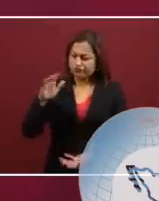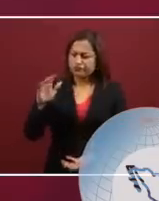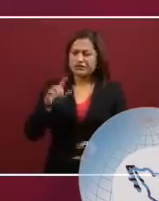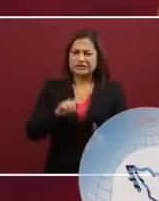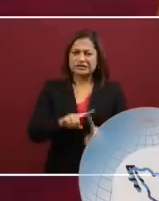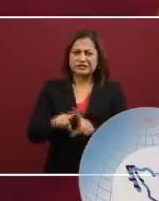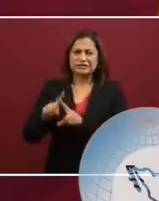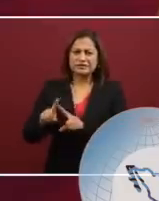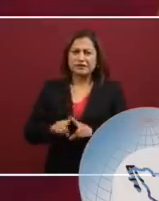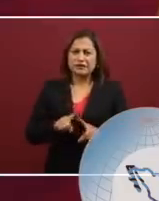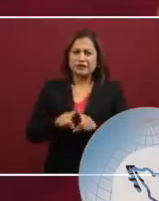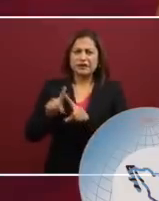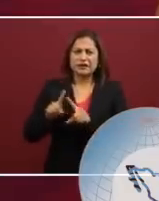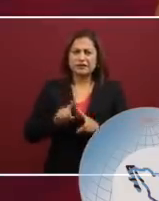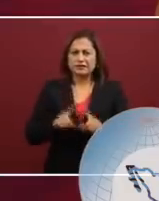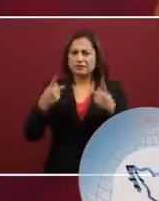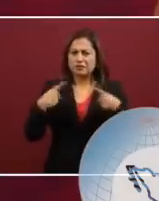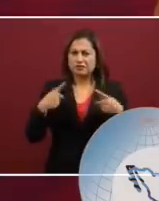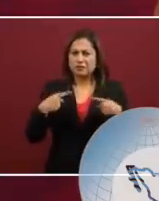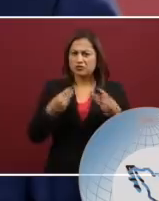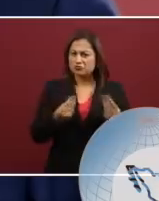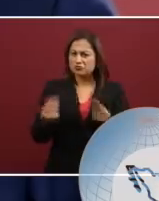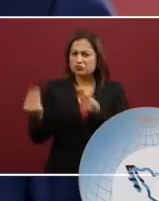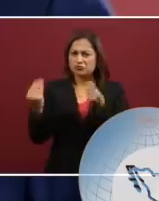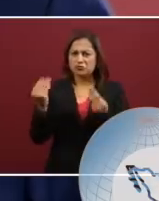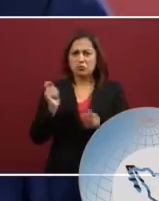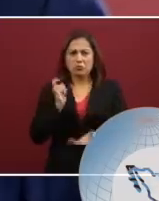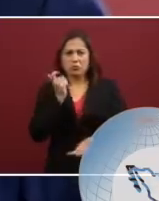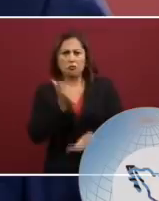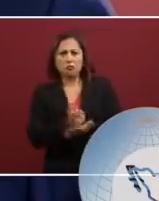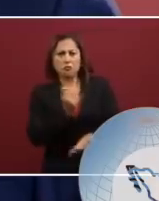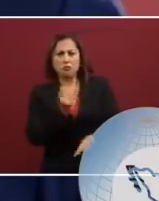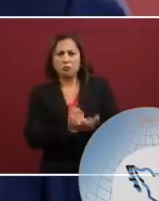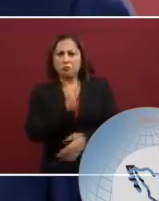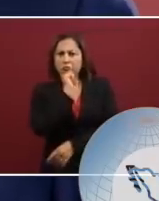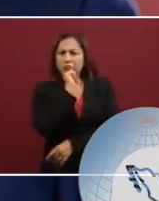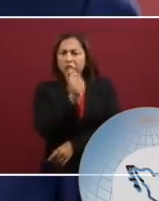grandes contribuyentes que no pagaban impuestos.